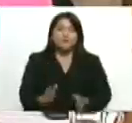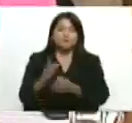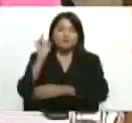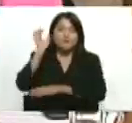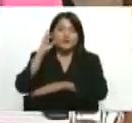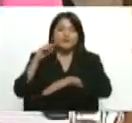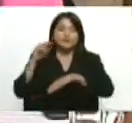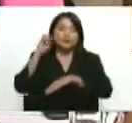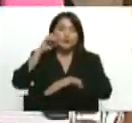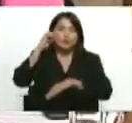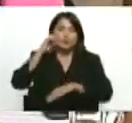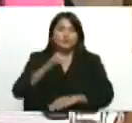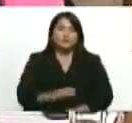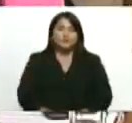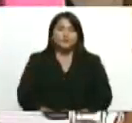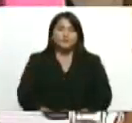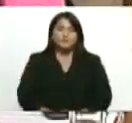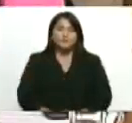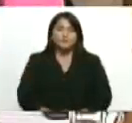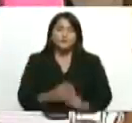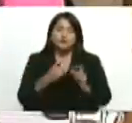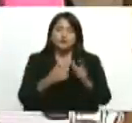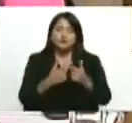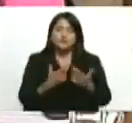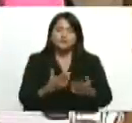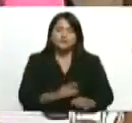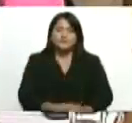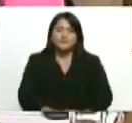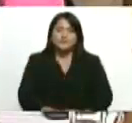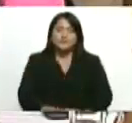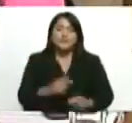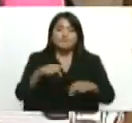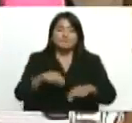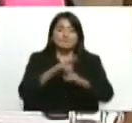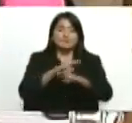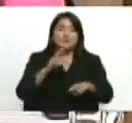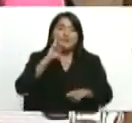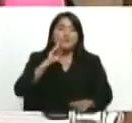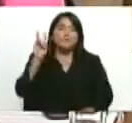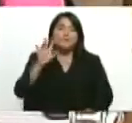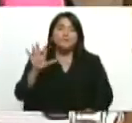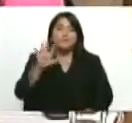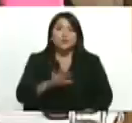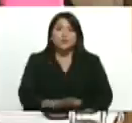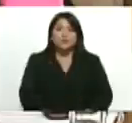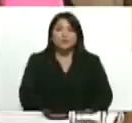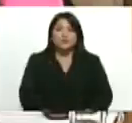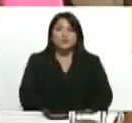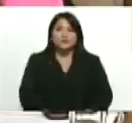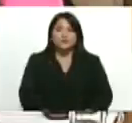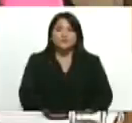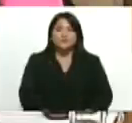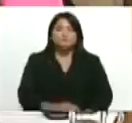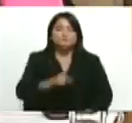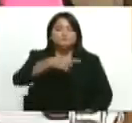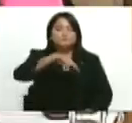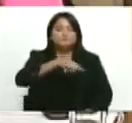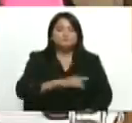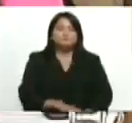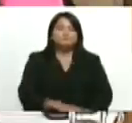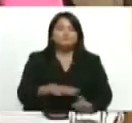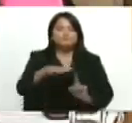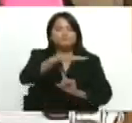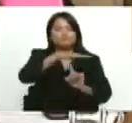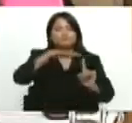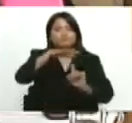Europeo, considerando que la República Bolivariana de Venezuela se constituye en un